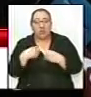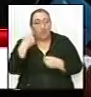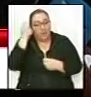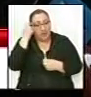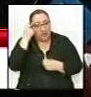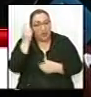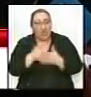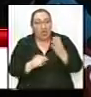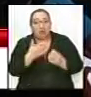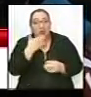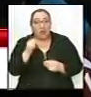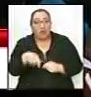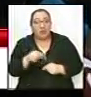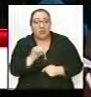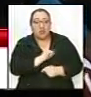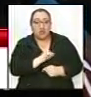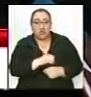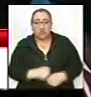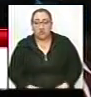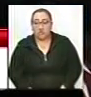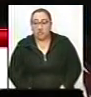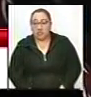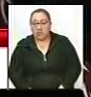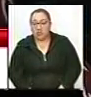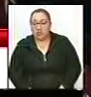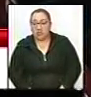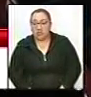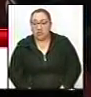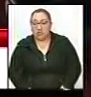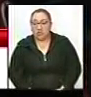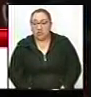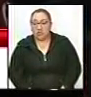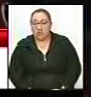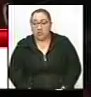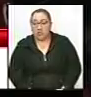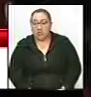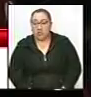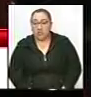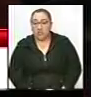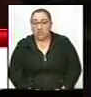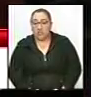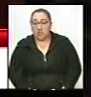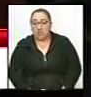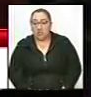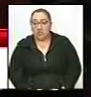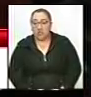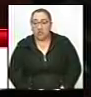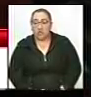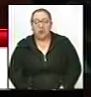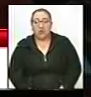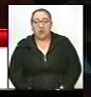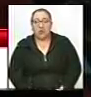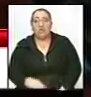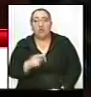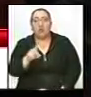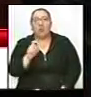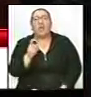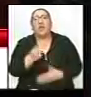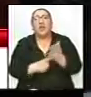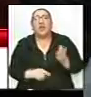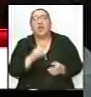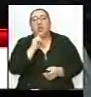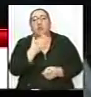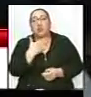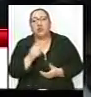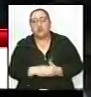pensando qué es lo mejor para esa institución. ¿Y qué es lo mejor en este caso, que habría o existiría un peligro de una posible